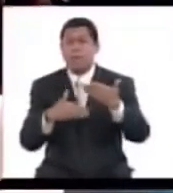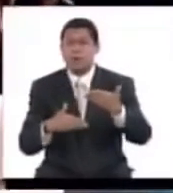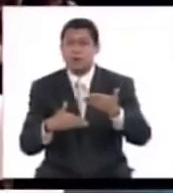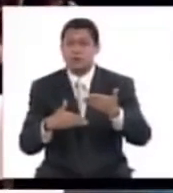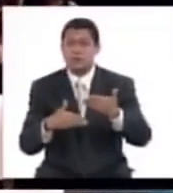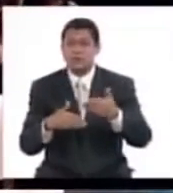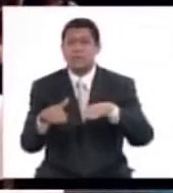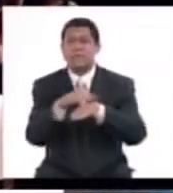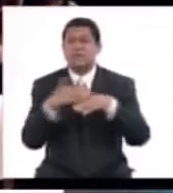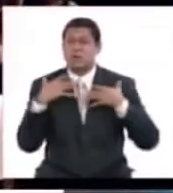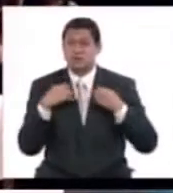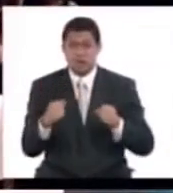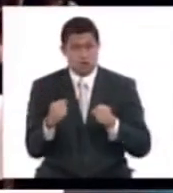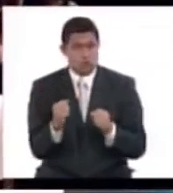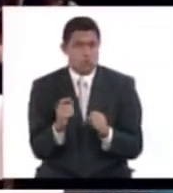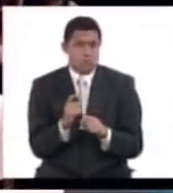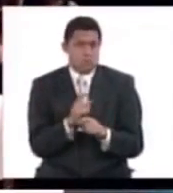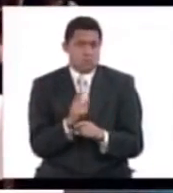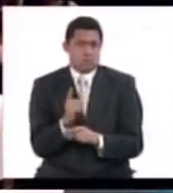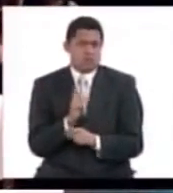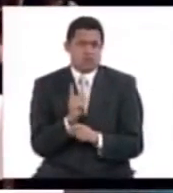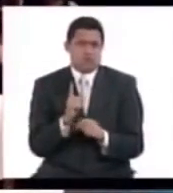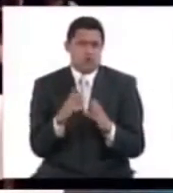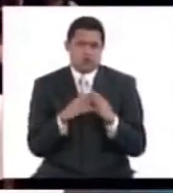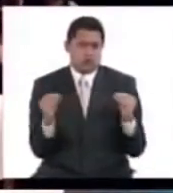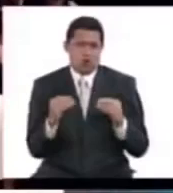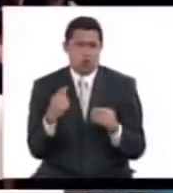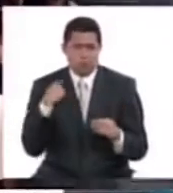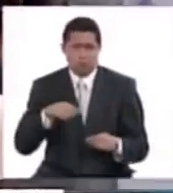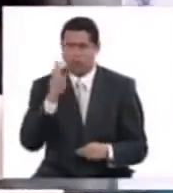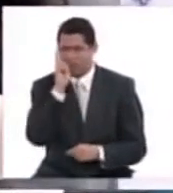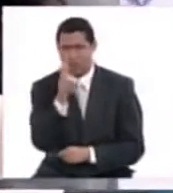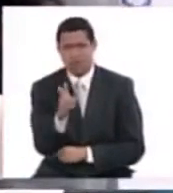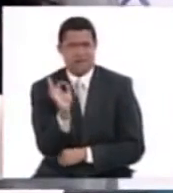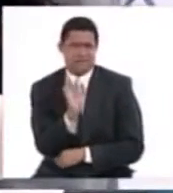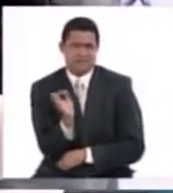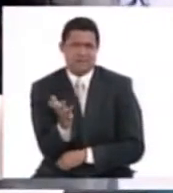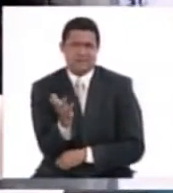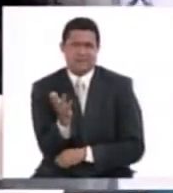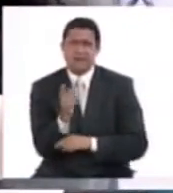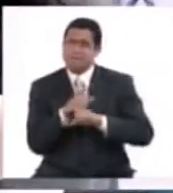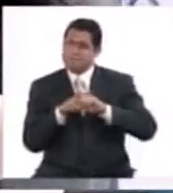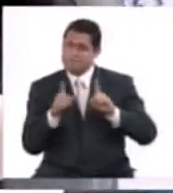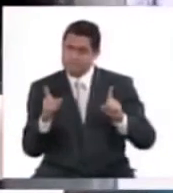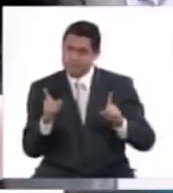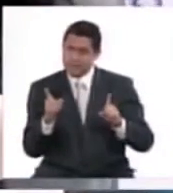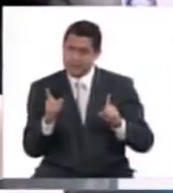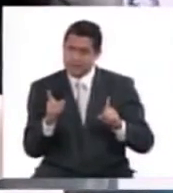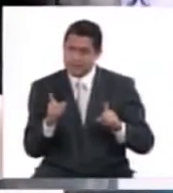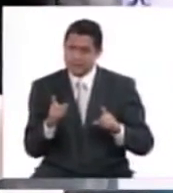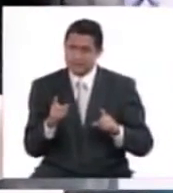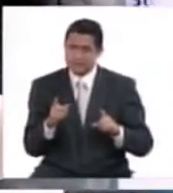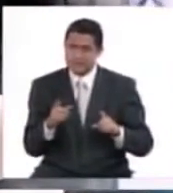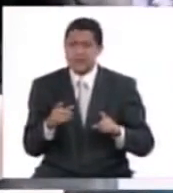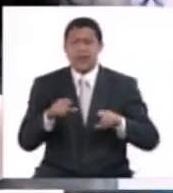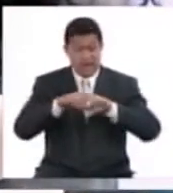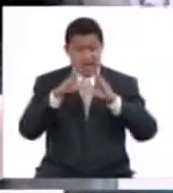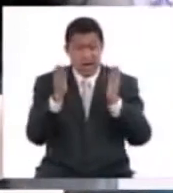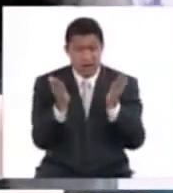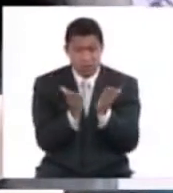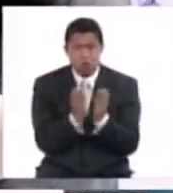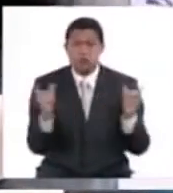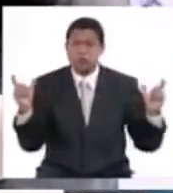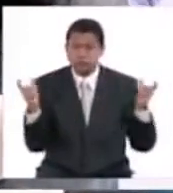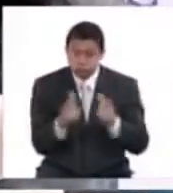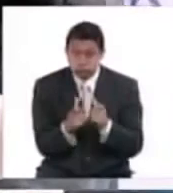del Ministerio de Salud. Y no todos tenemos acceso a esa información, pero si bien en el mundo hubo un descenso